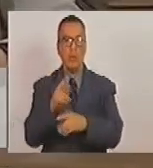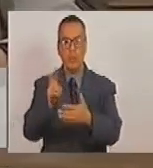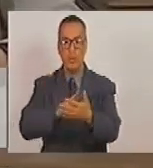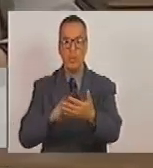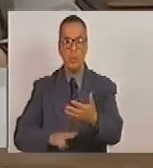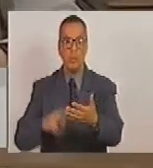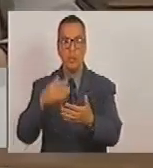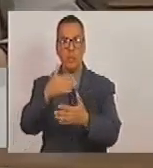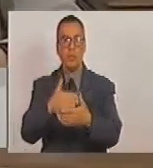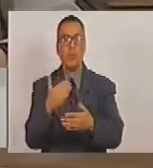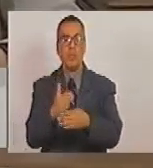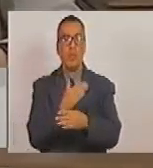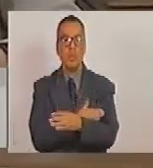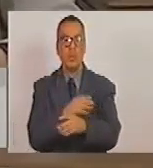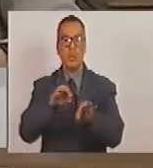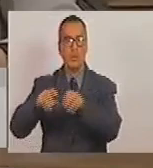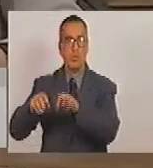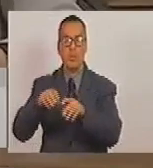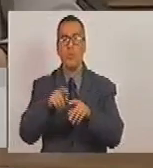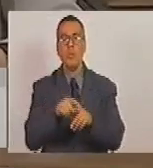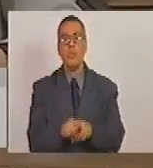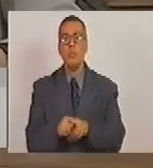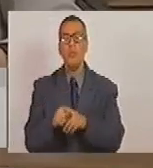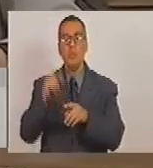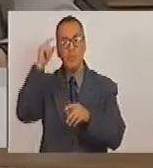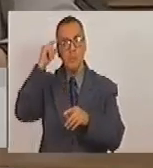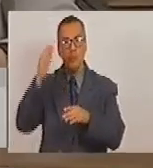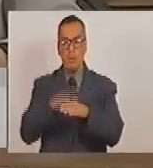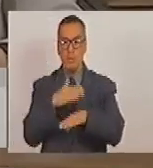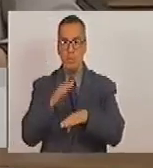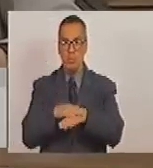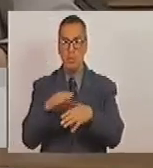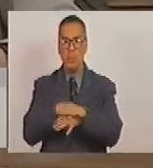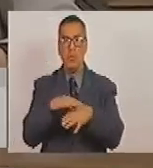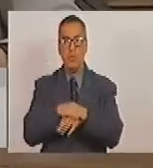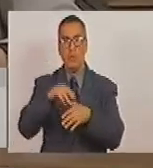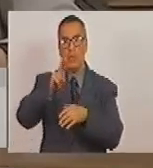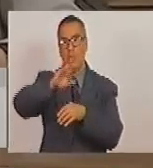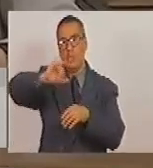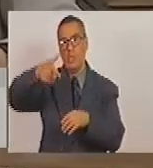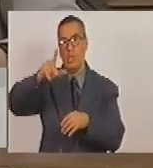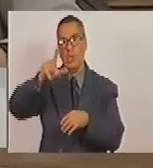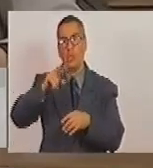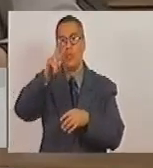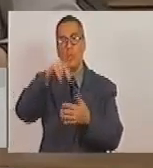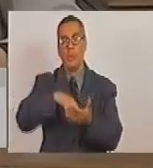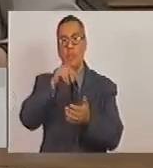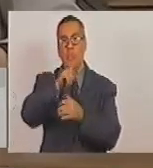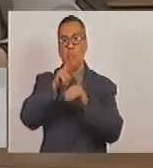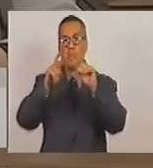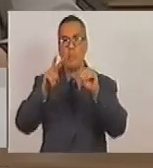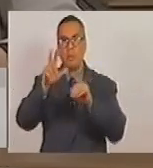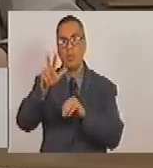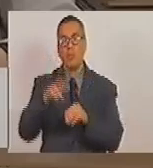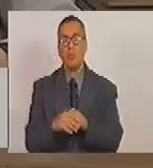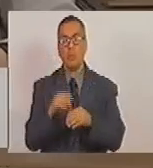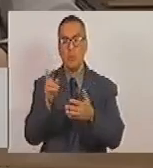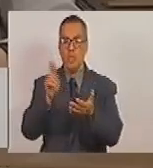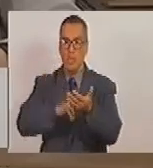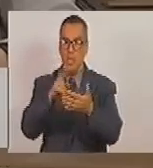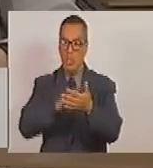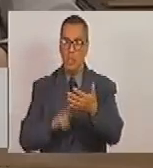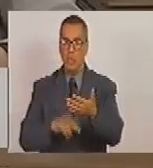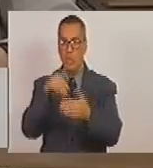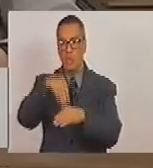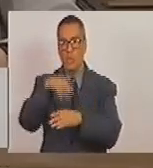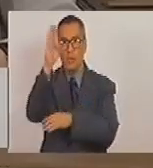lectura al acta de la sesión ordinaria del día martes 27 de junio de 2023. Una vez leída y sometida